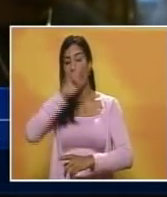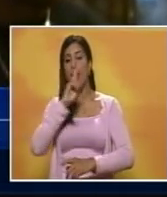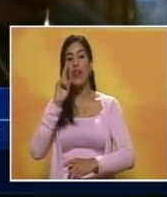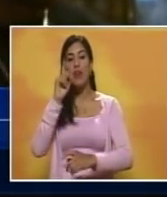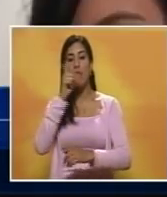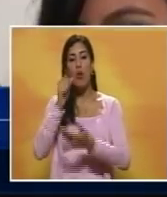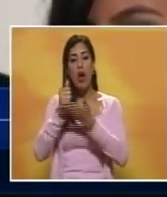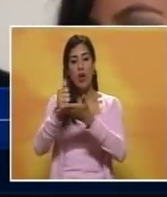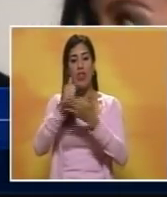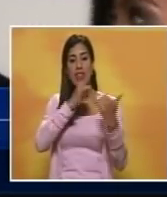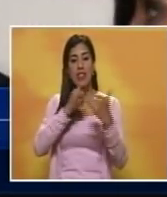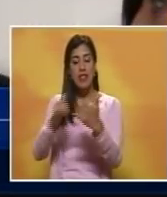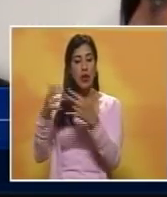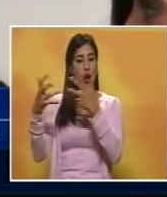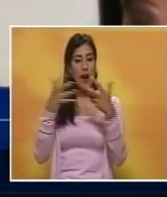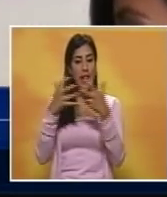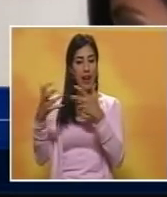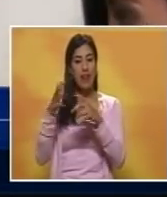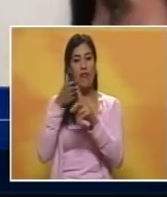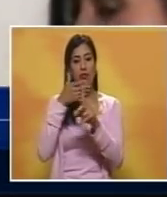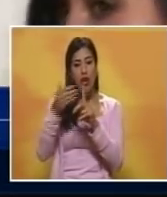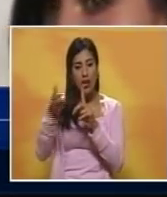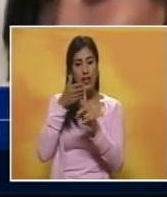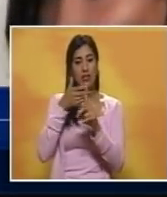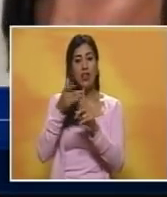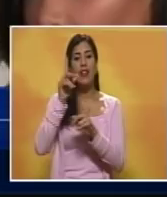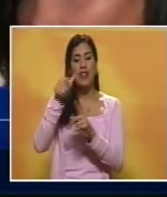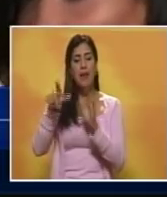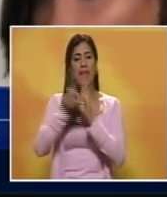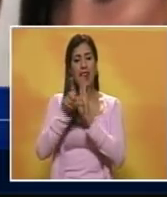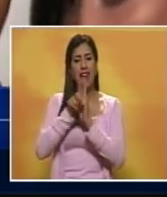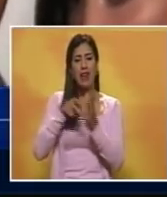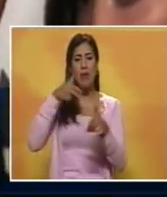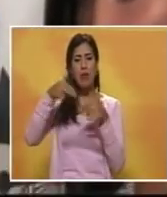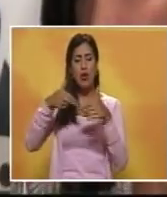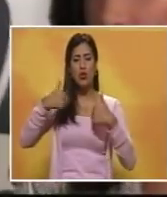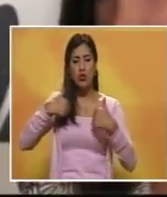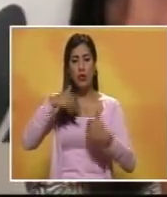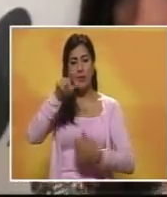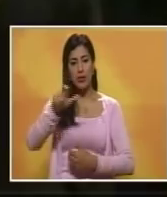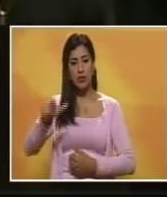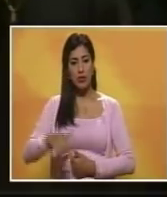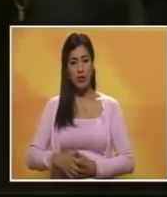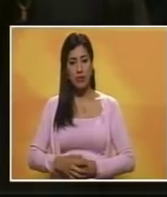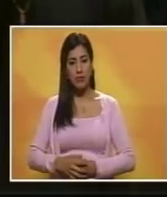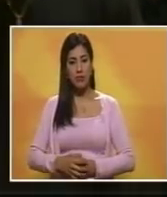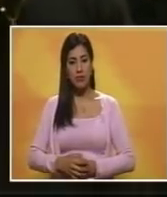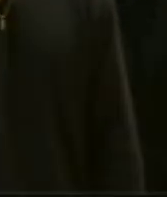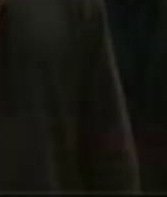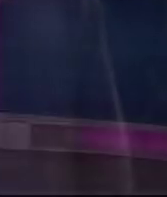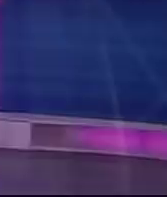buscan proteger a sus hijos de la guerra y la violencia y a leyes de armas desde el sentido común.